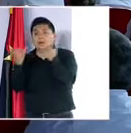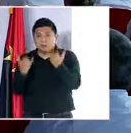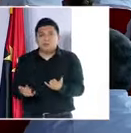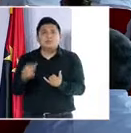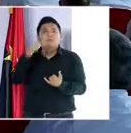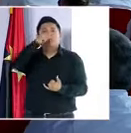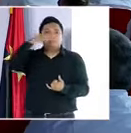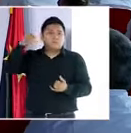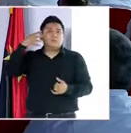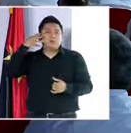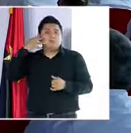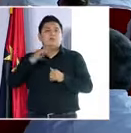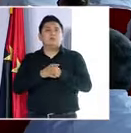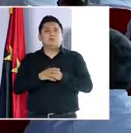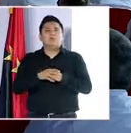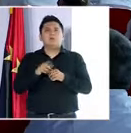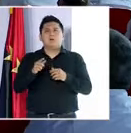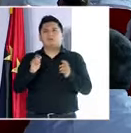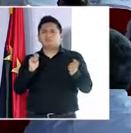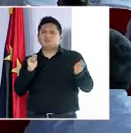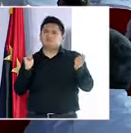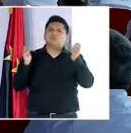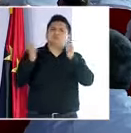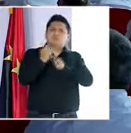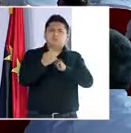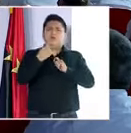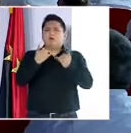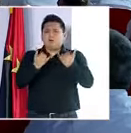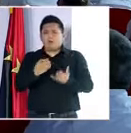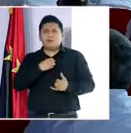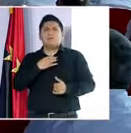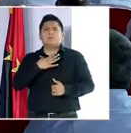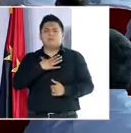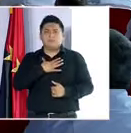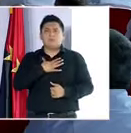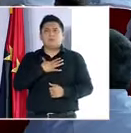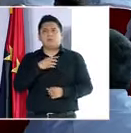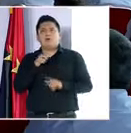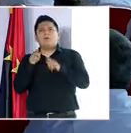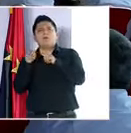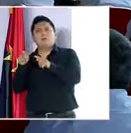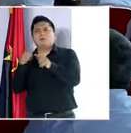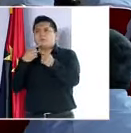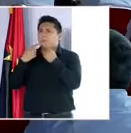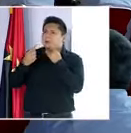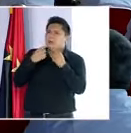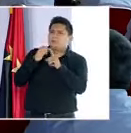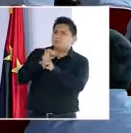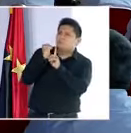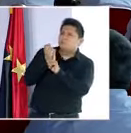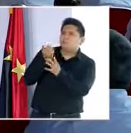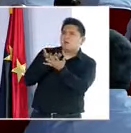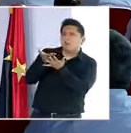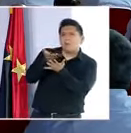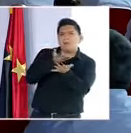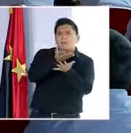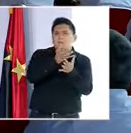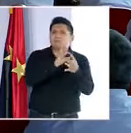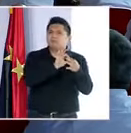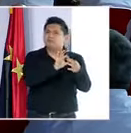de Santander, la convertimos en una oportunidad cuando encontramos en el diálogo social el